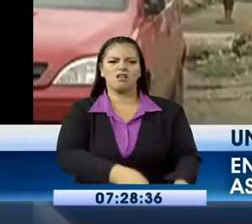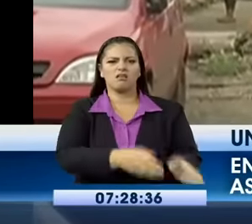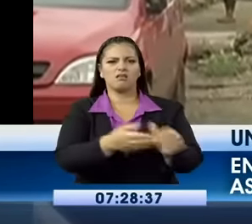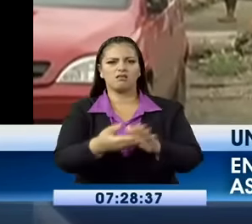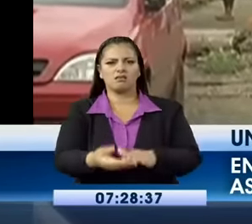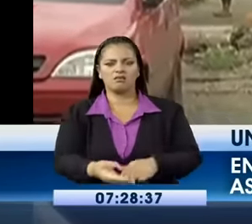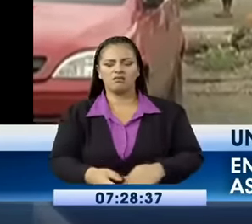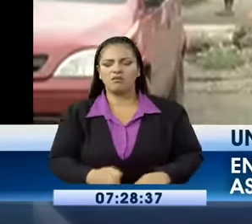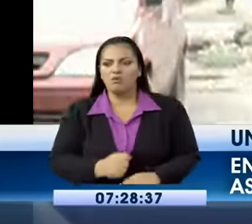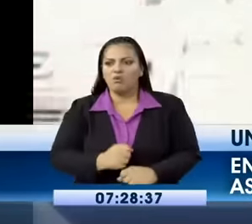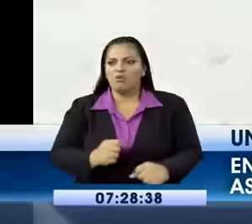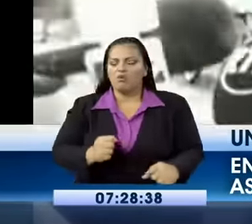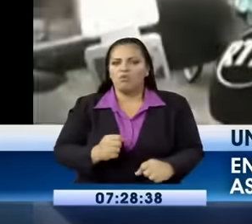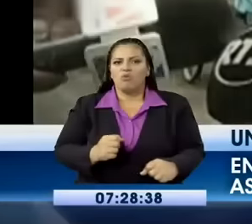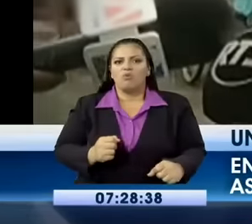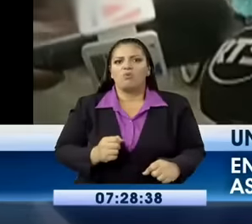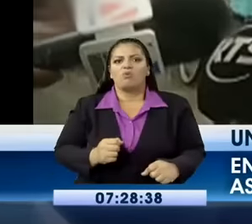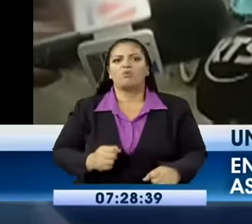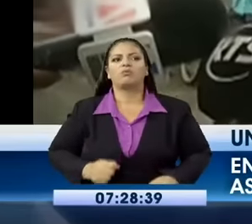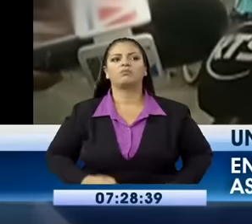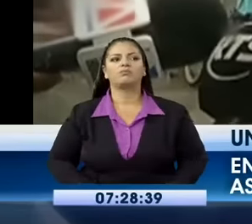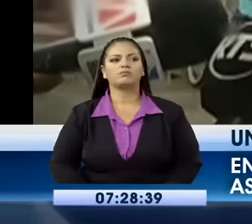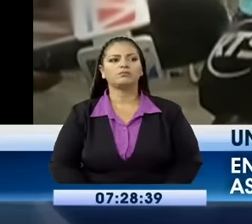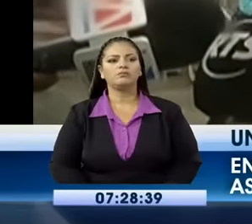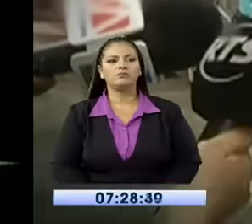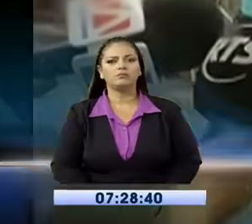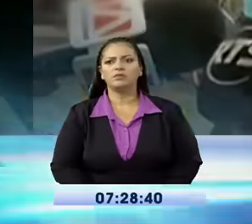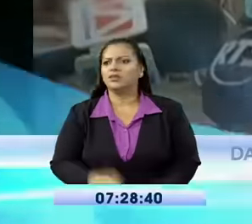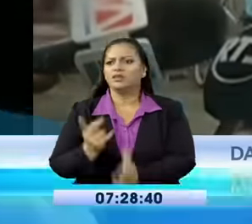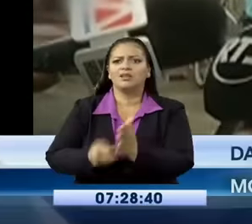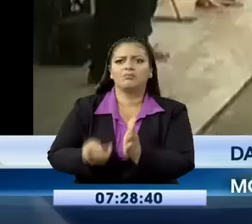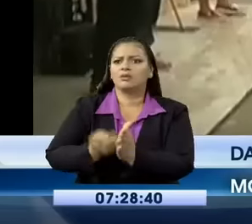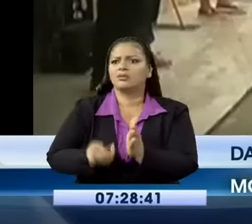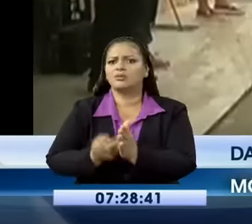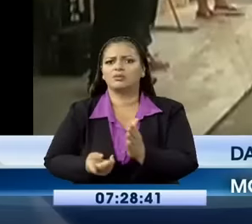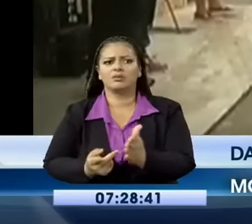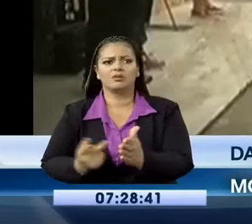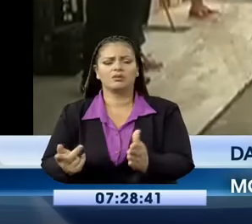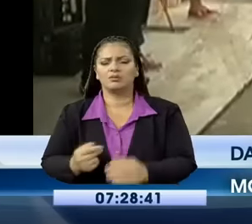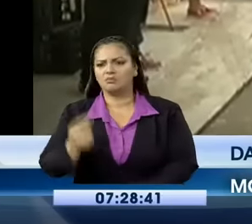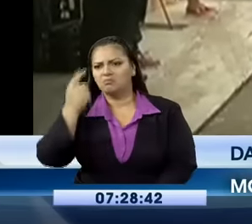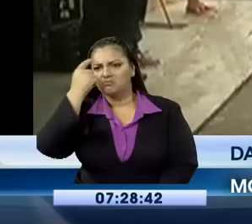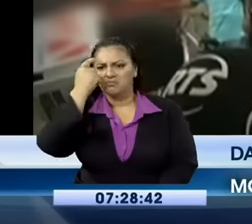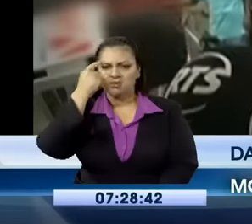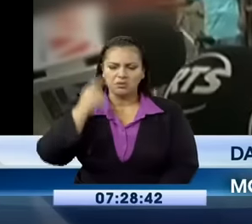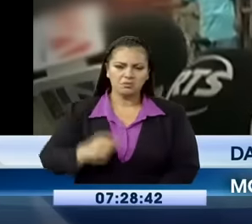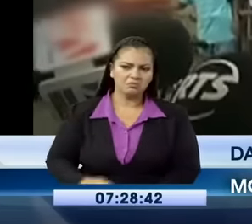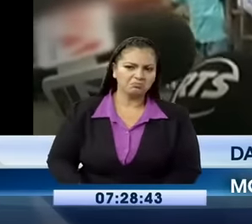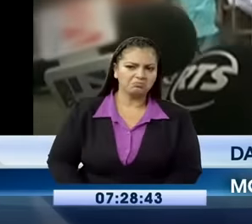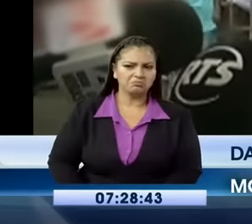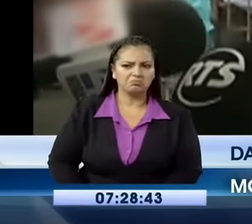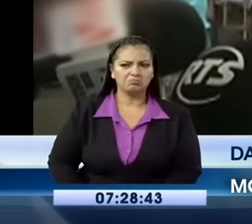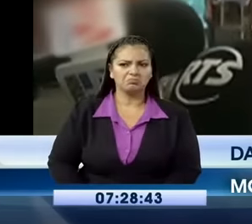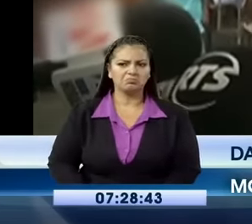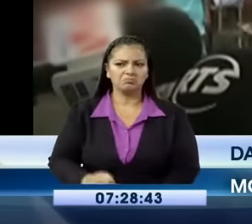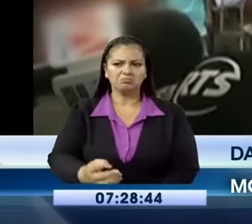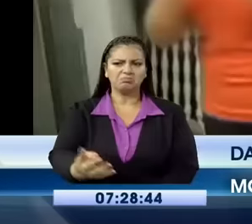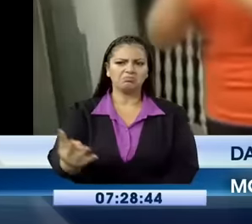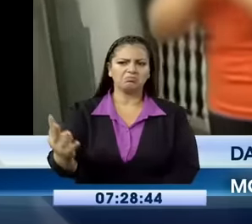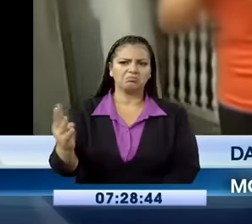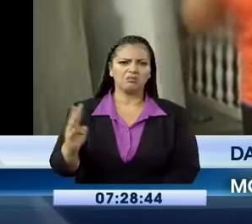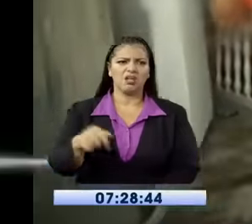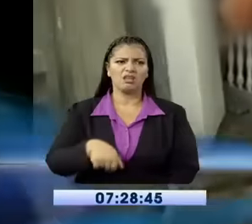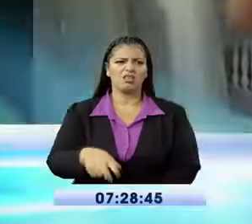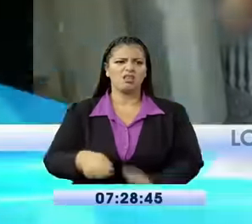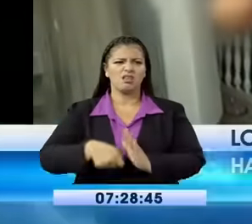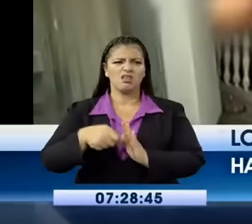asombro por lo ocurrido Claro porque que pasó di pas que venían de pronto por la situación como recreo